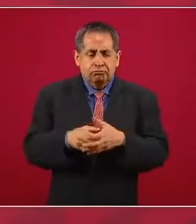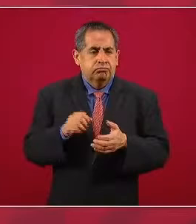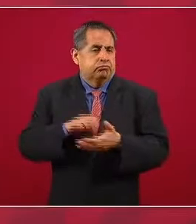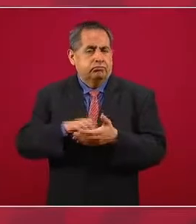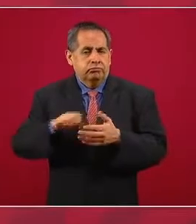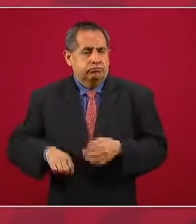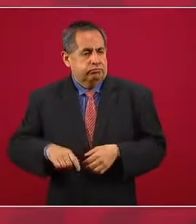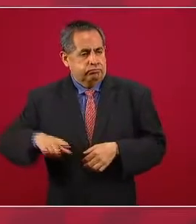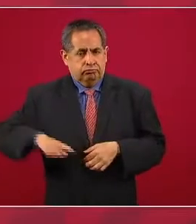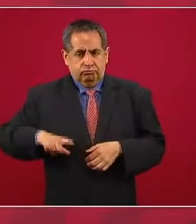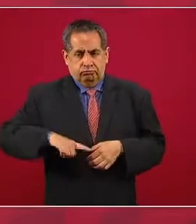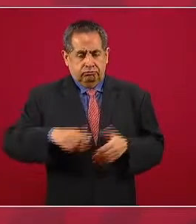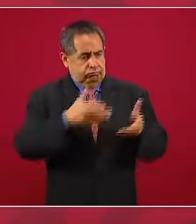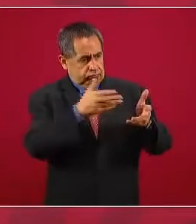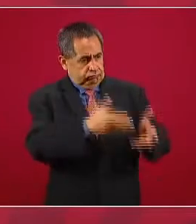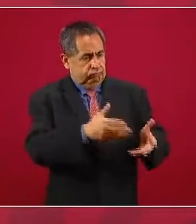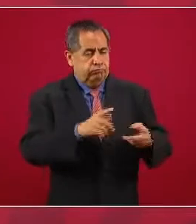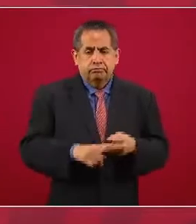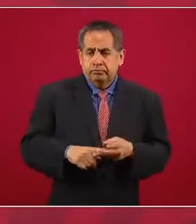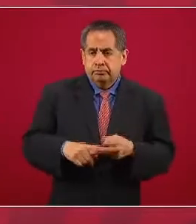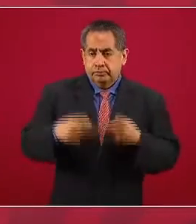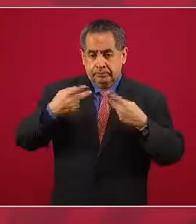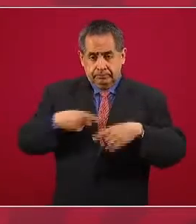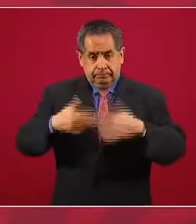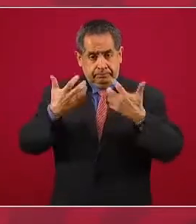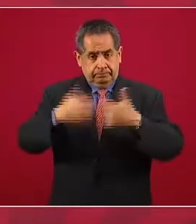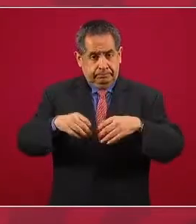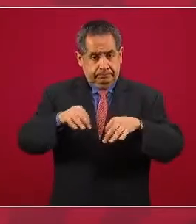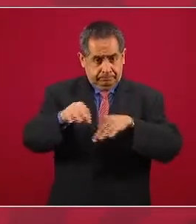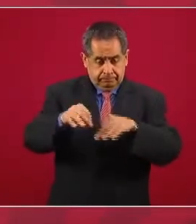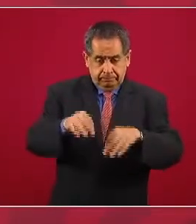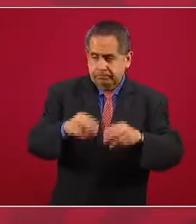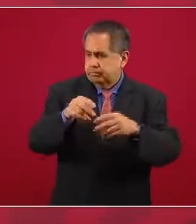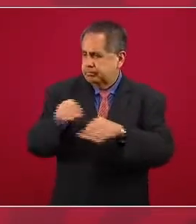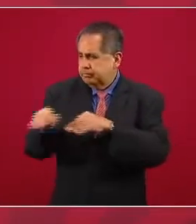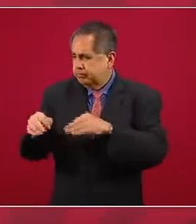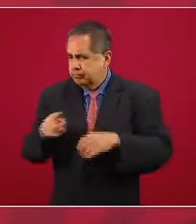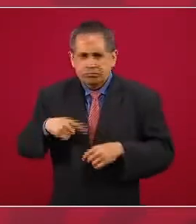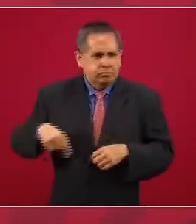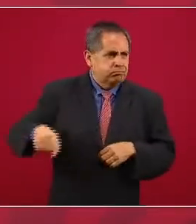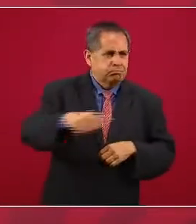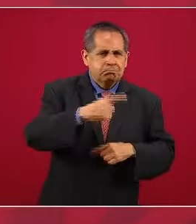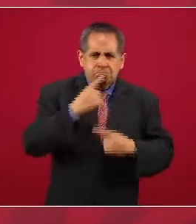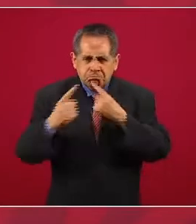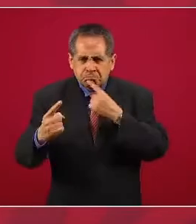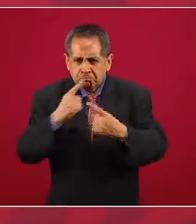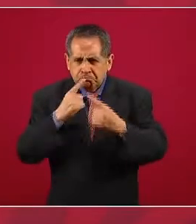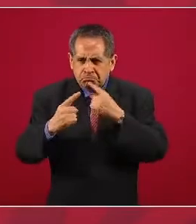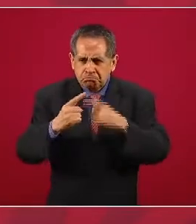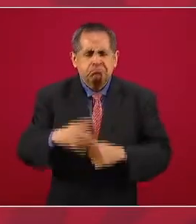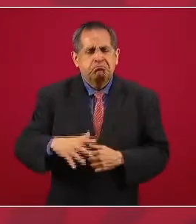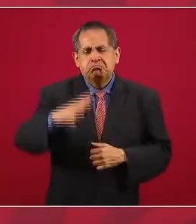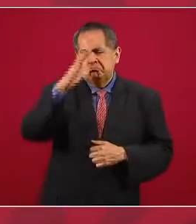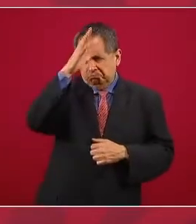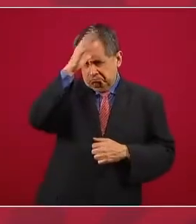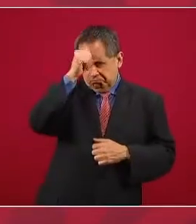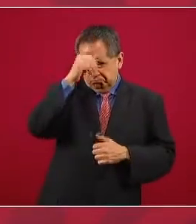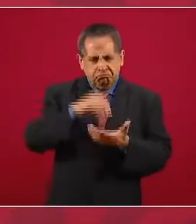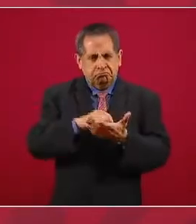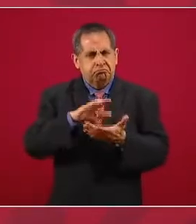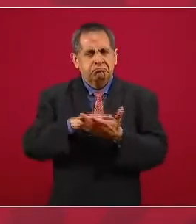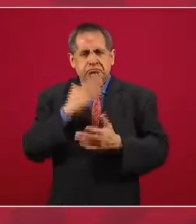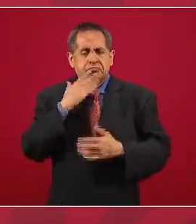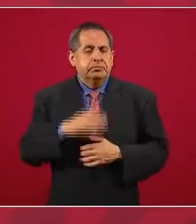gobierno, capital y trabajo, siempre llegaremos a acuerdos. Ahora vamos a